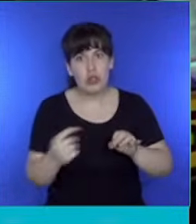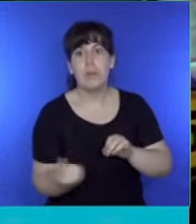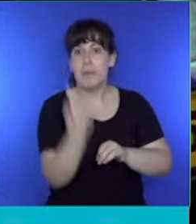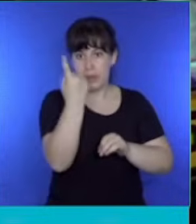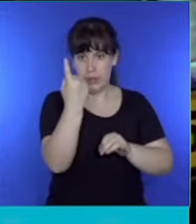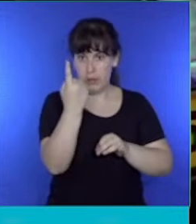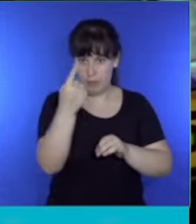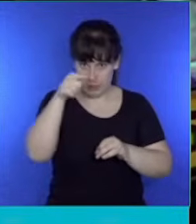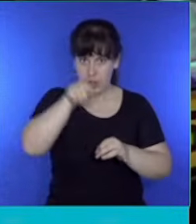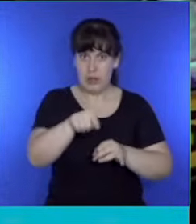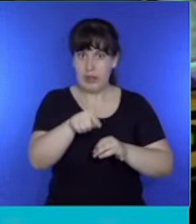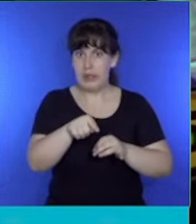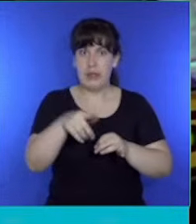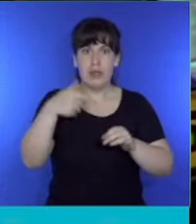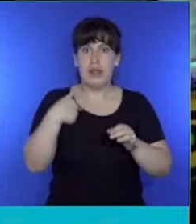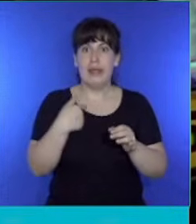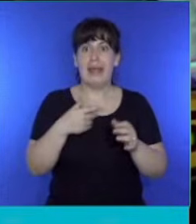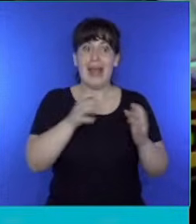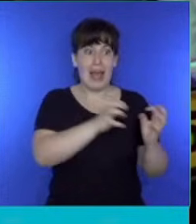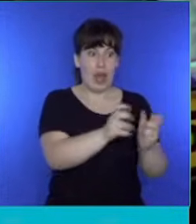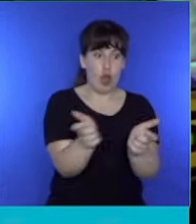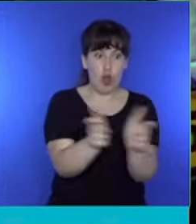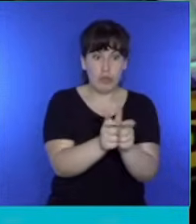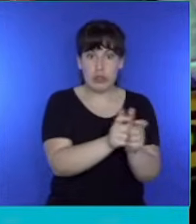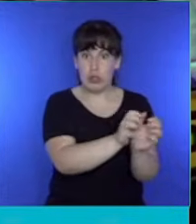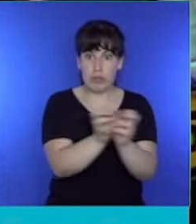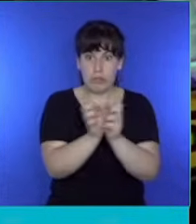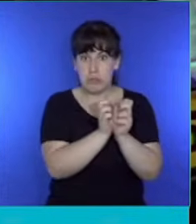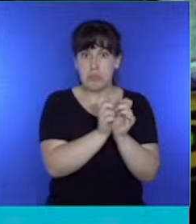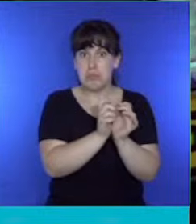se modifica constituida la Cámara en comisión.